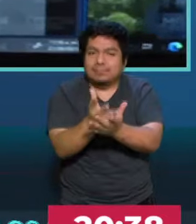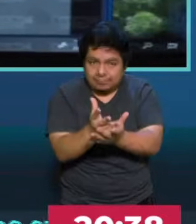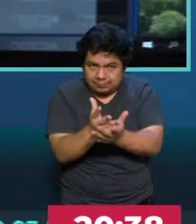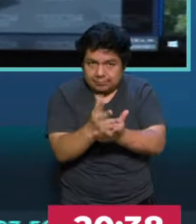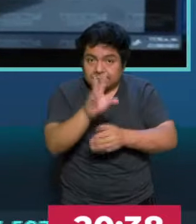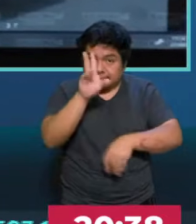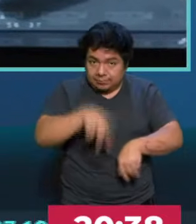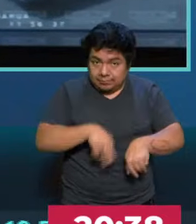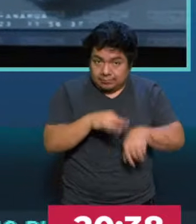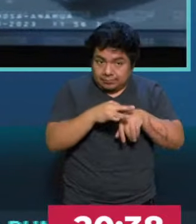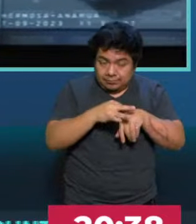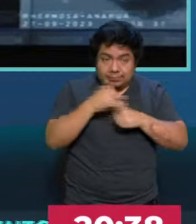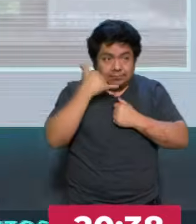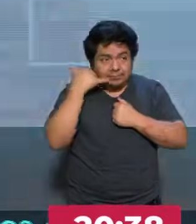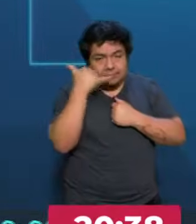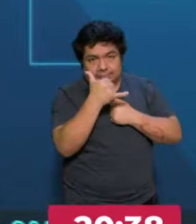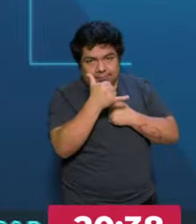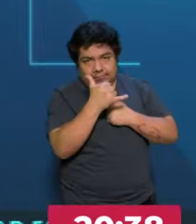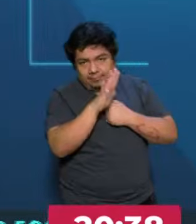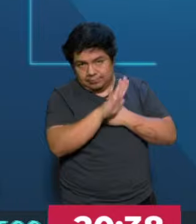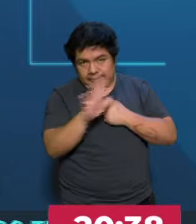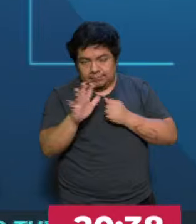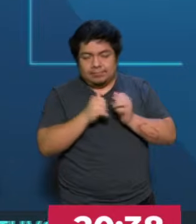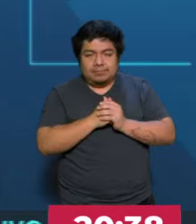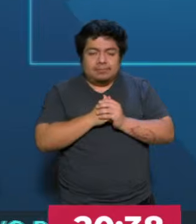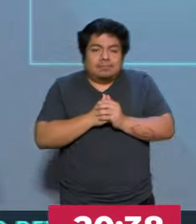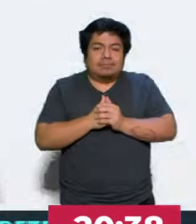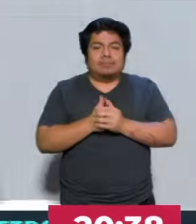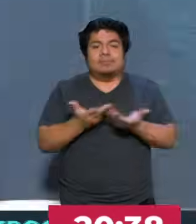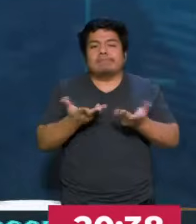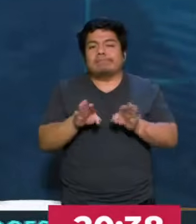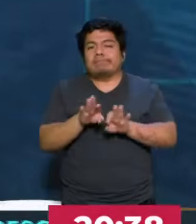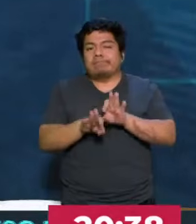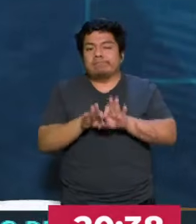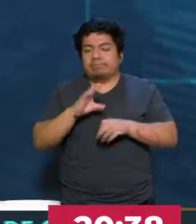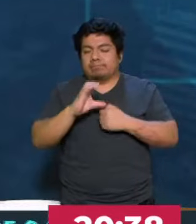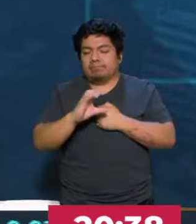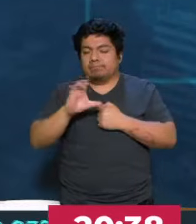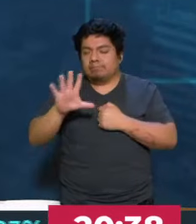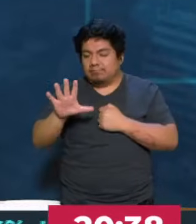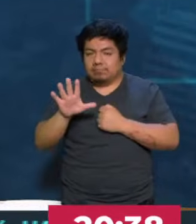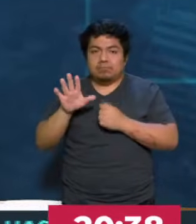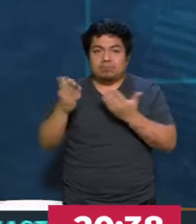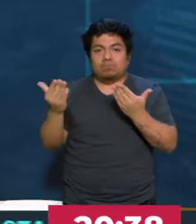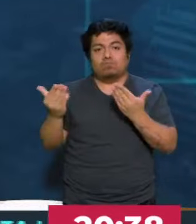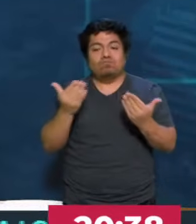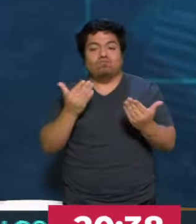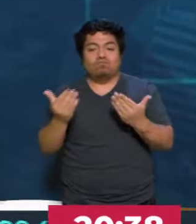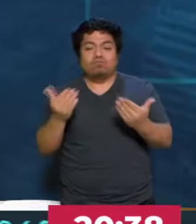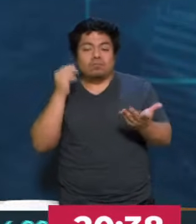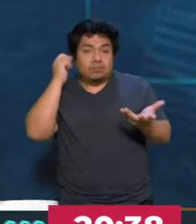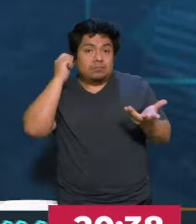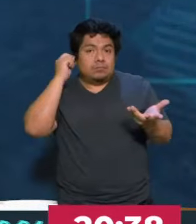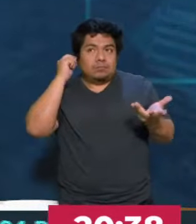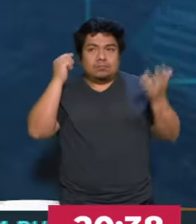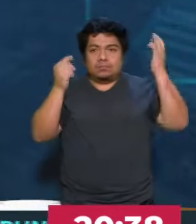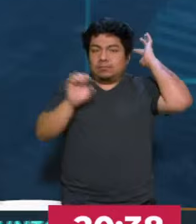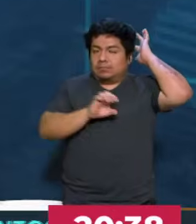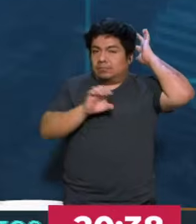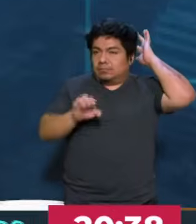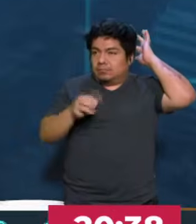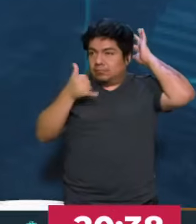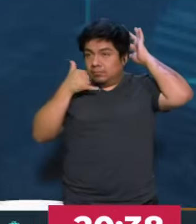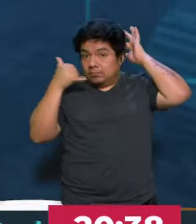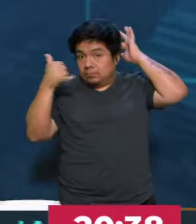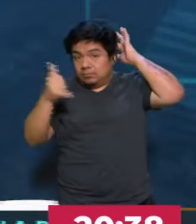son indispensables. Doctor, ¿cómo se ha reforzado la estrategia del C5 para poder diferenciar más prontamente cuando son